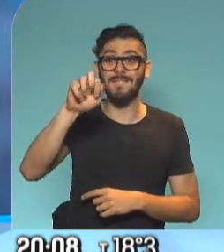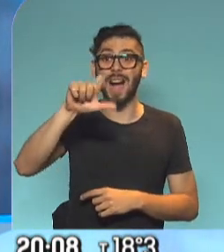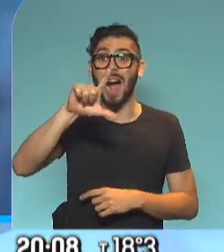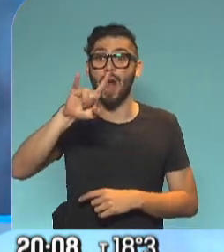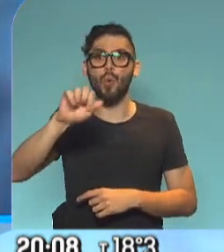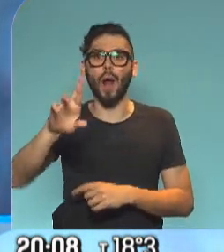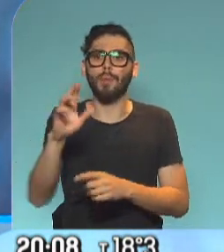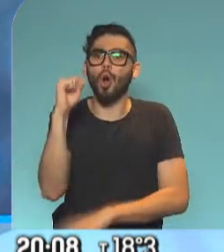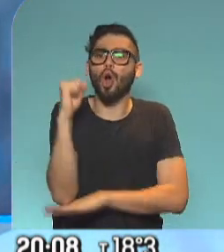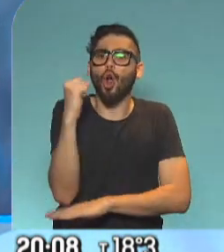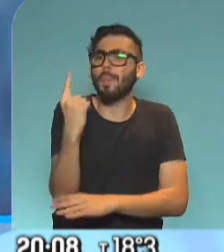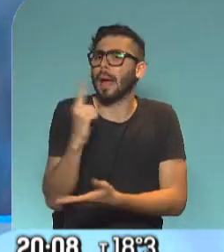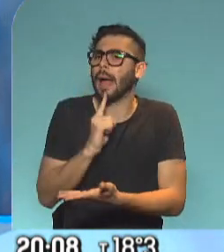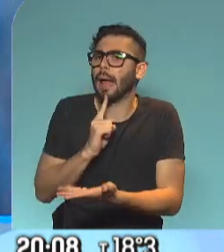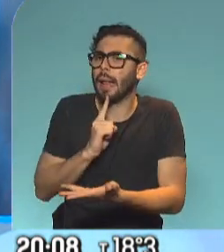además es